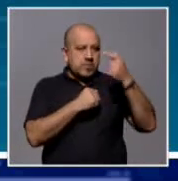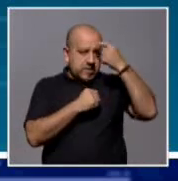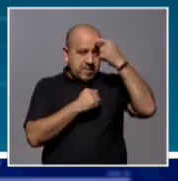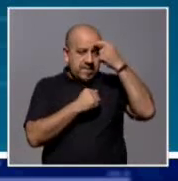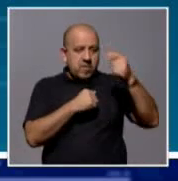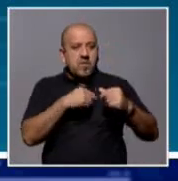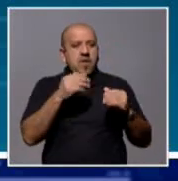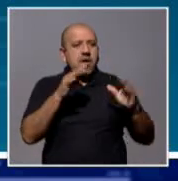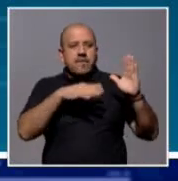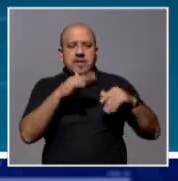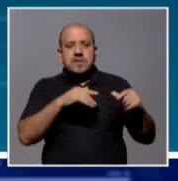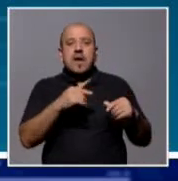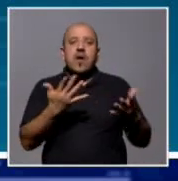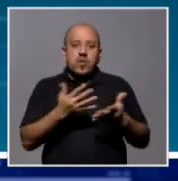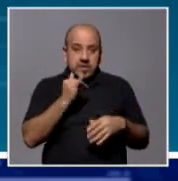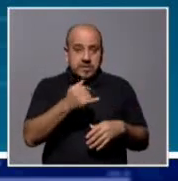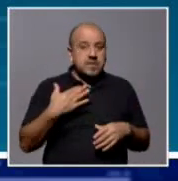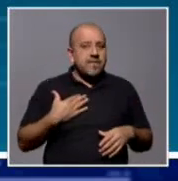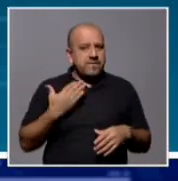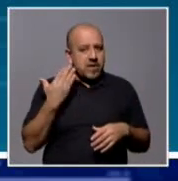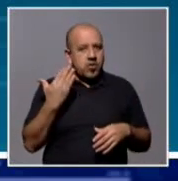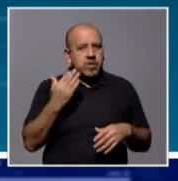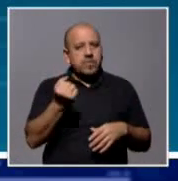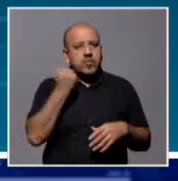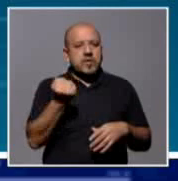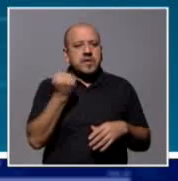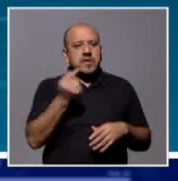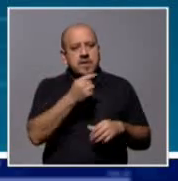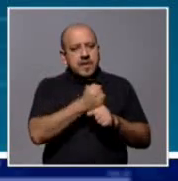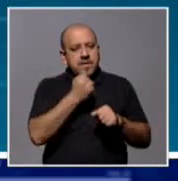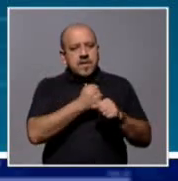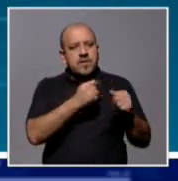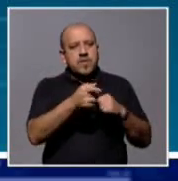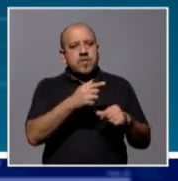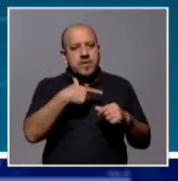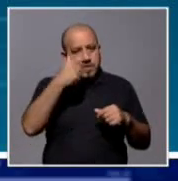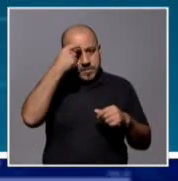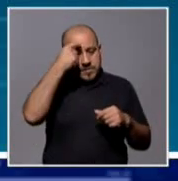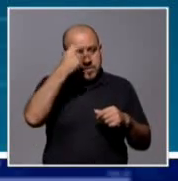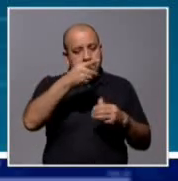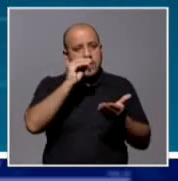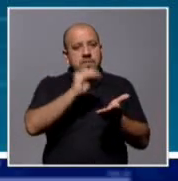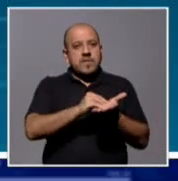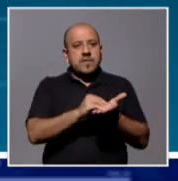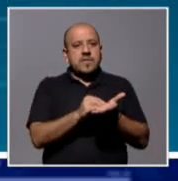veces invisible, está siendo valorado. ¿Vos dirías que entre el conocimiento humano y la tecnología que tenemos para aplicar